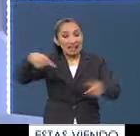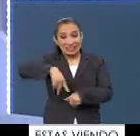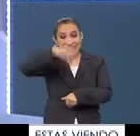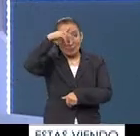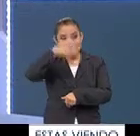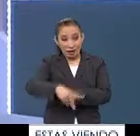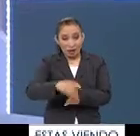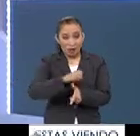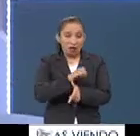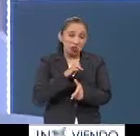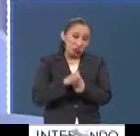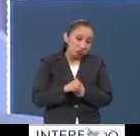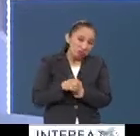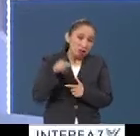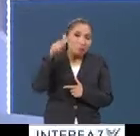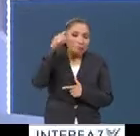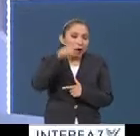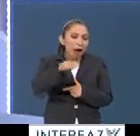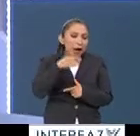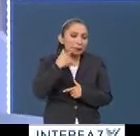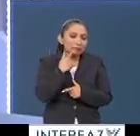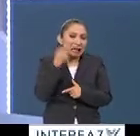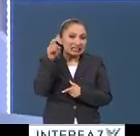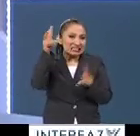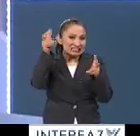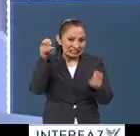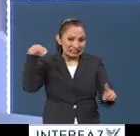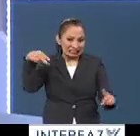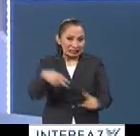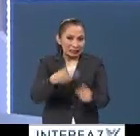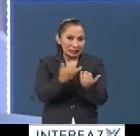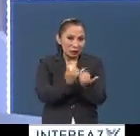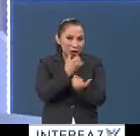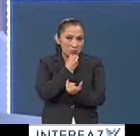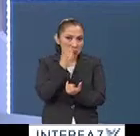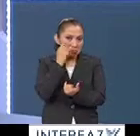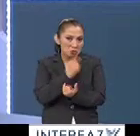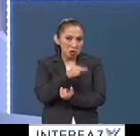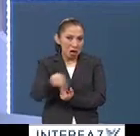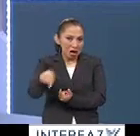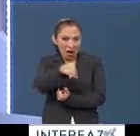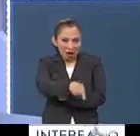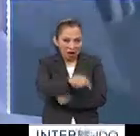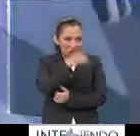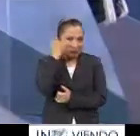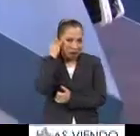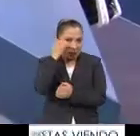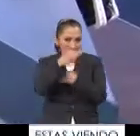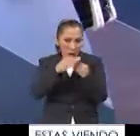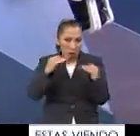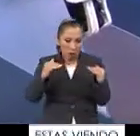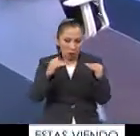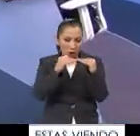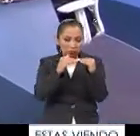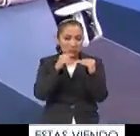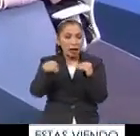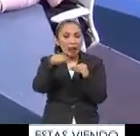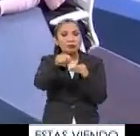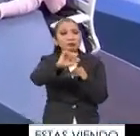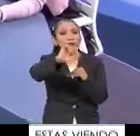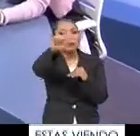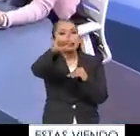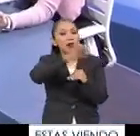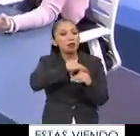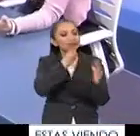país. Entonces, para poder incorporar esta perspectiva de igualdad de género en las políticas públicas, se requieren formar